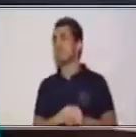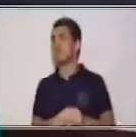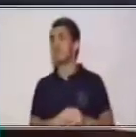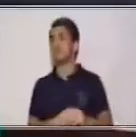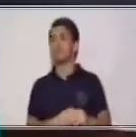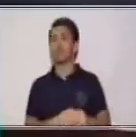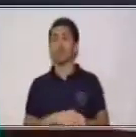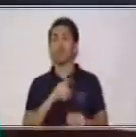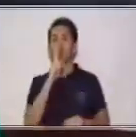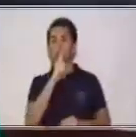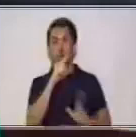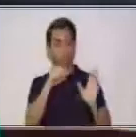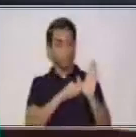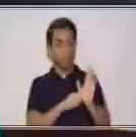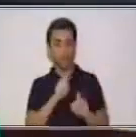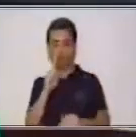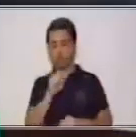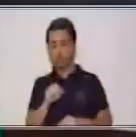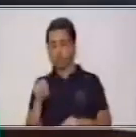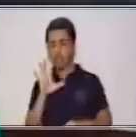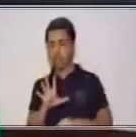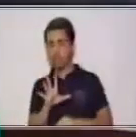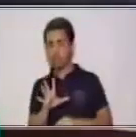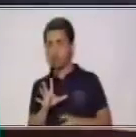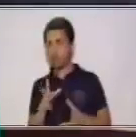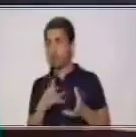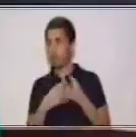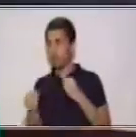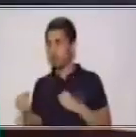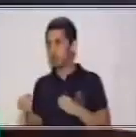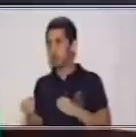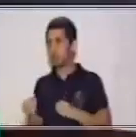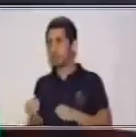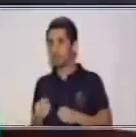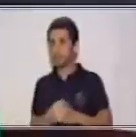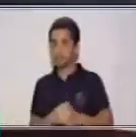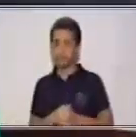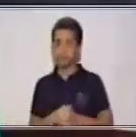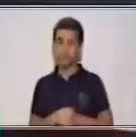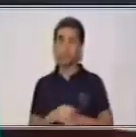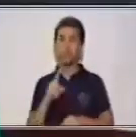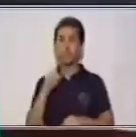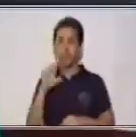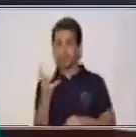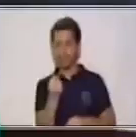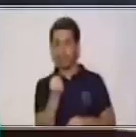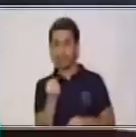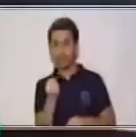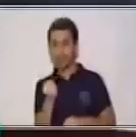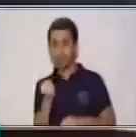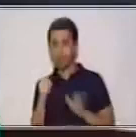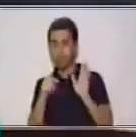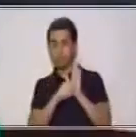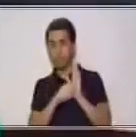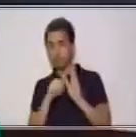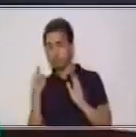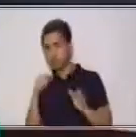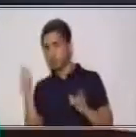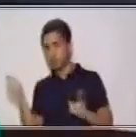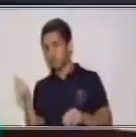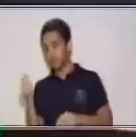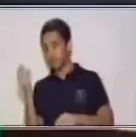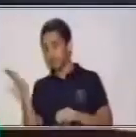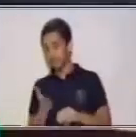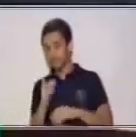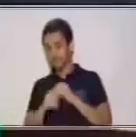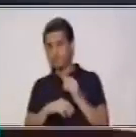Tenemos 1 menos 1 quinto. Tenemos un número entero restado de una